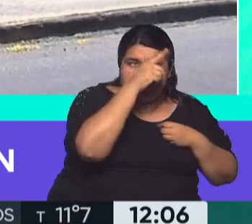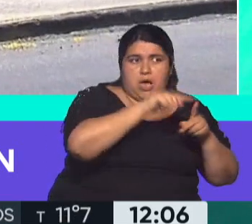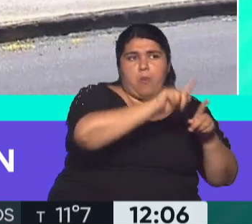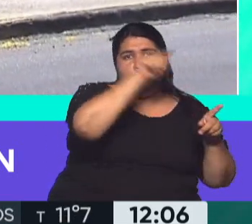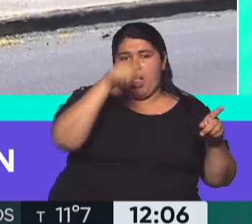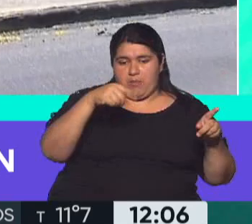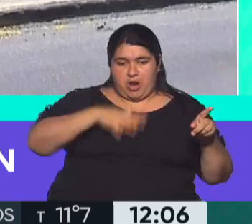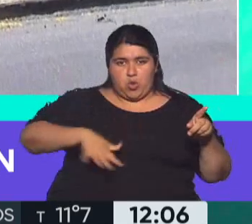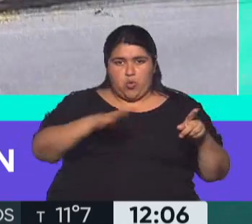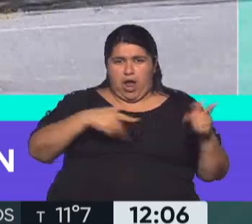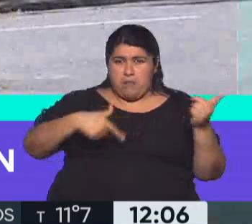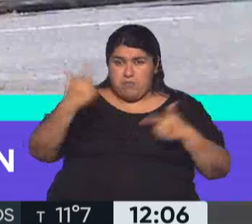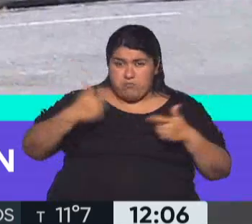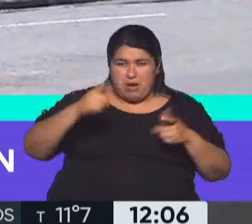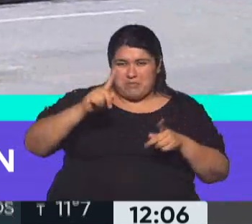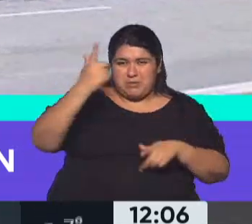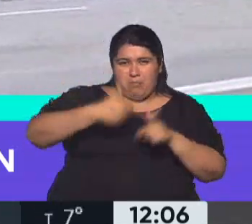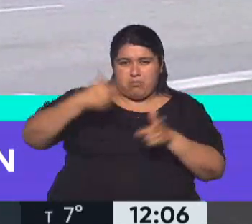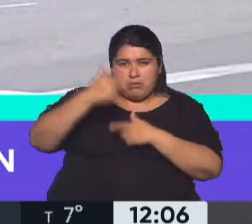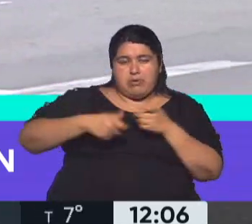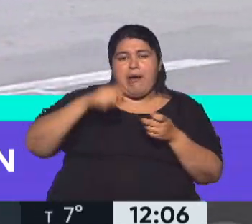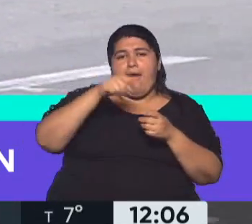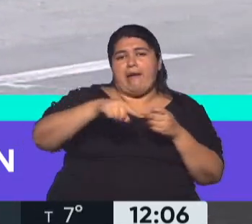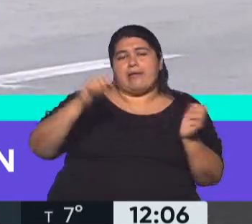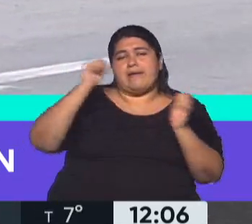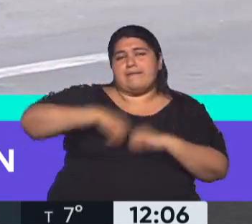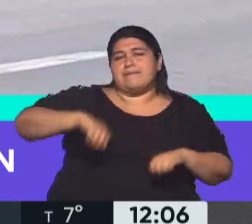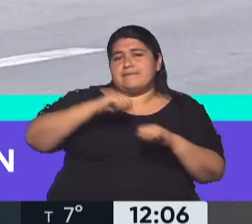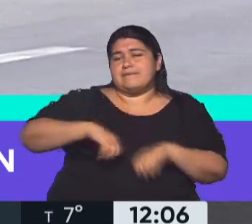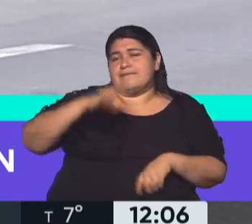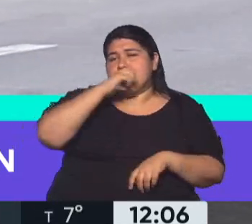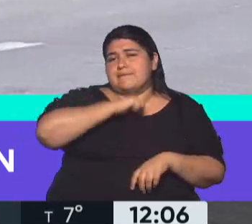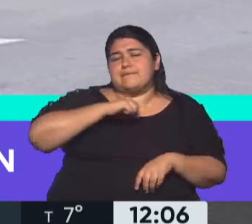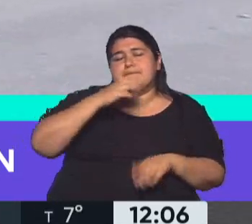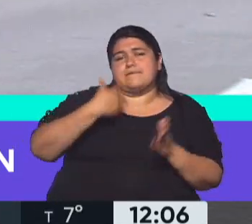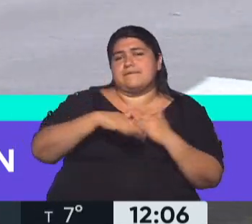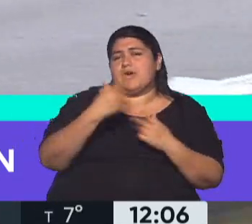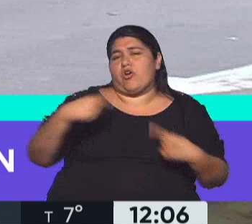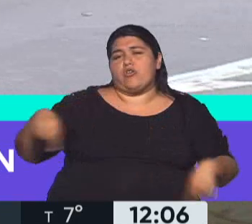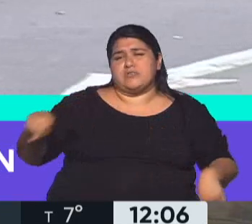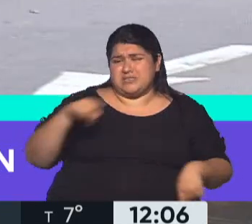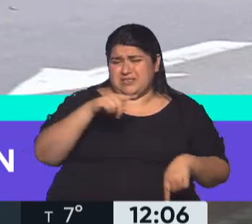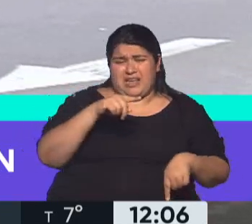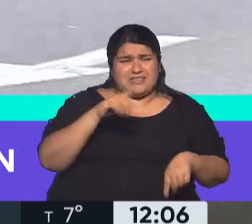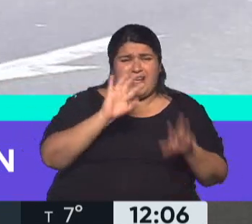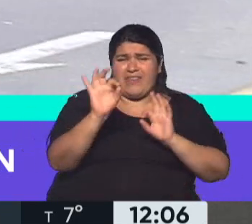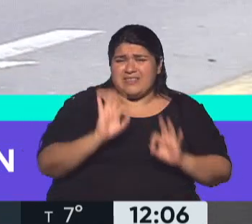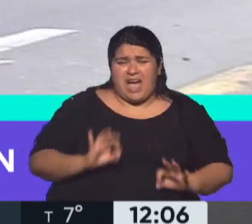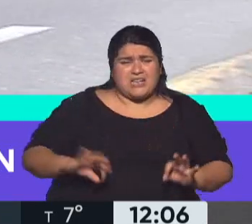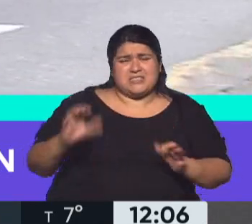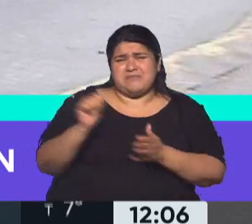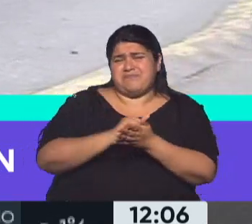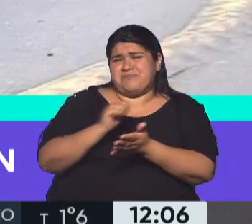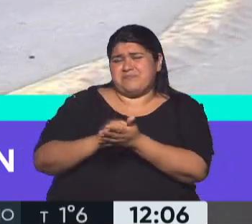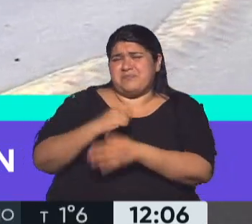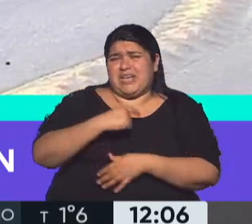escena de la balacera y fraguaron absolutamente todas las, podríamos decir, los vestigios, fraguaron parte